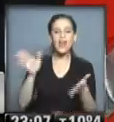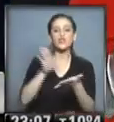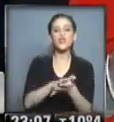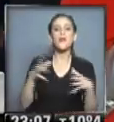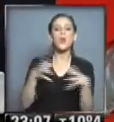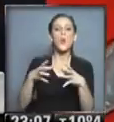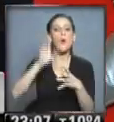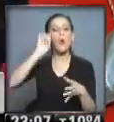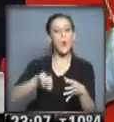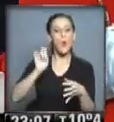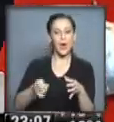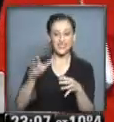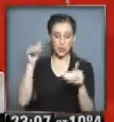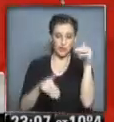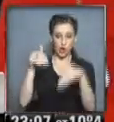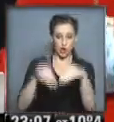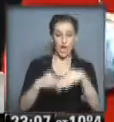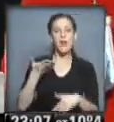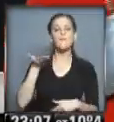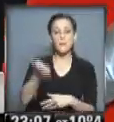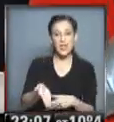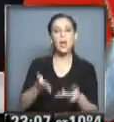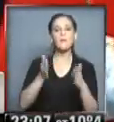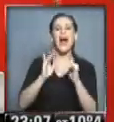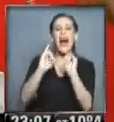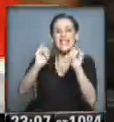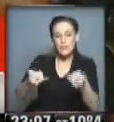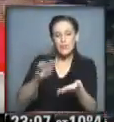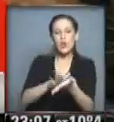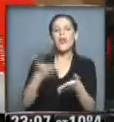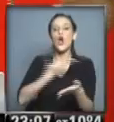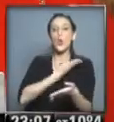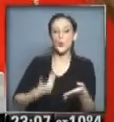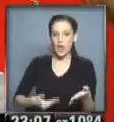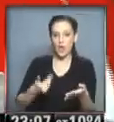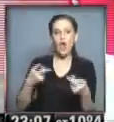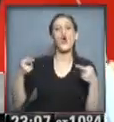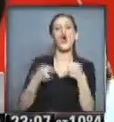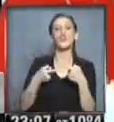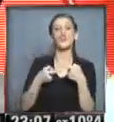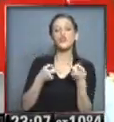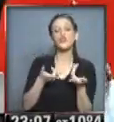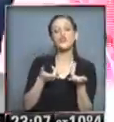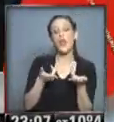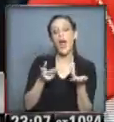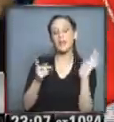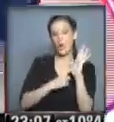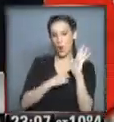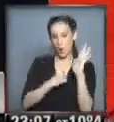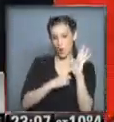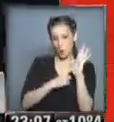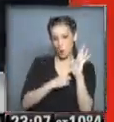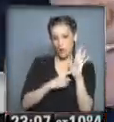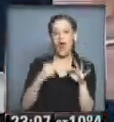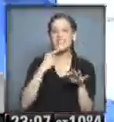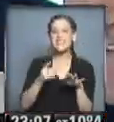le pidió a la corte suprema que acepte el pre-sal con planteado por el gobierno contra los fallos contrarios a la norma gils carbó sostiene que la